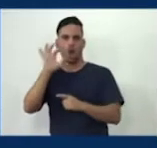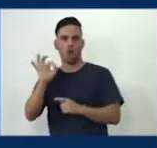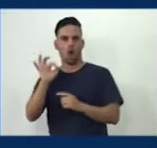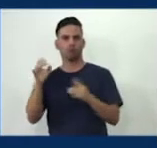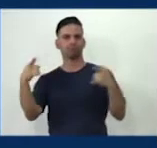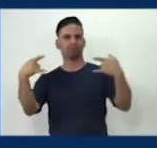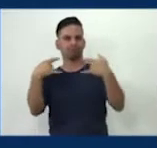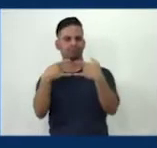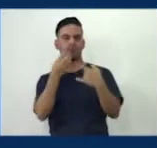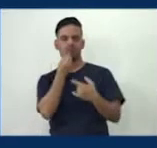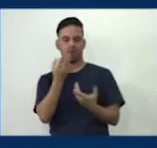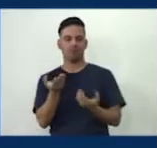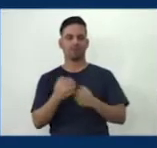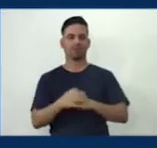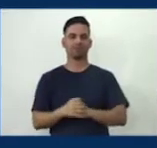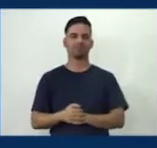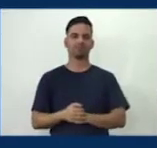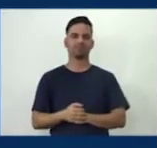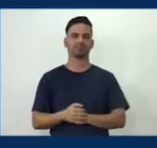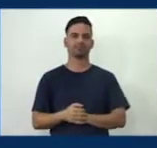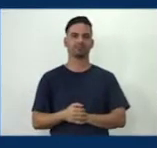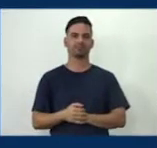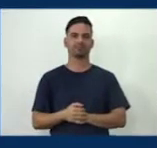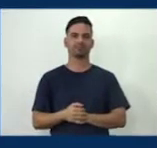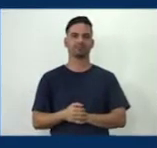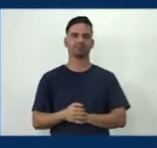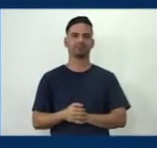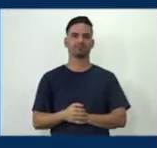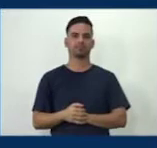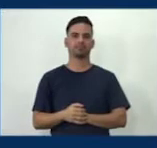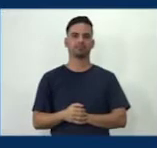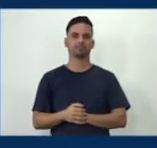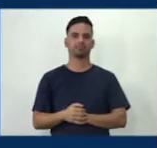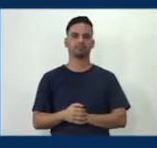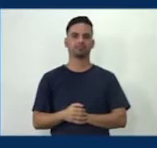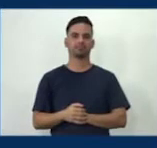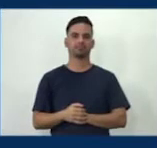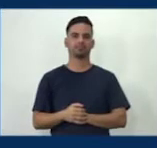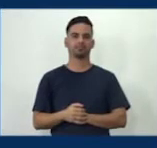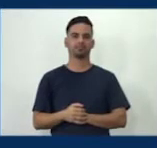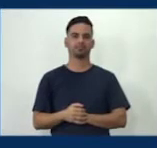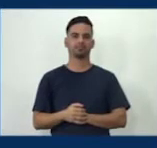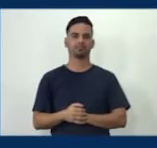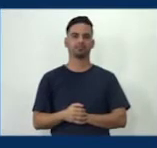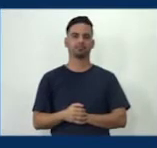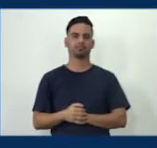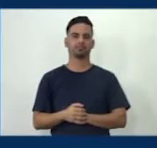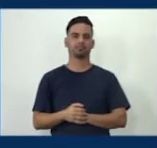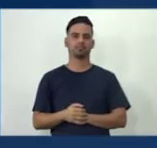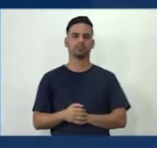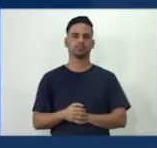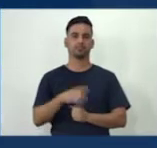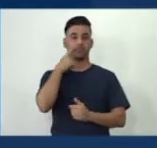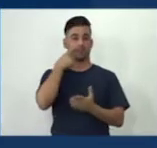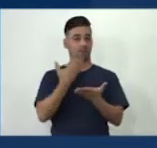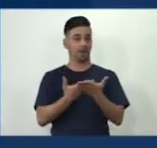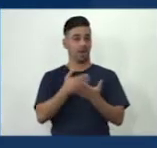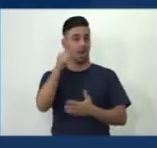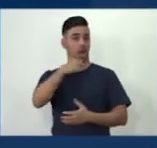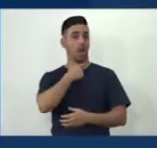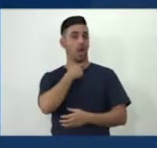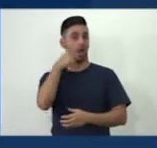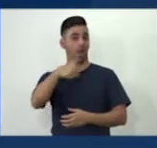Las interacciones magnéticas se comportan de modo similar, teniendo en cuenta que son polos magnéticos. Y